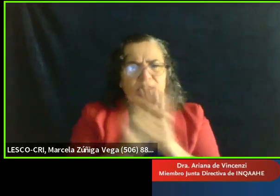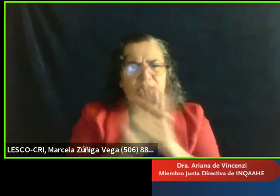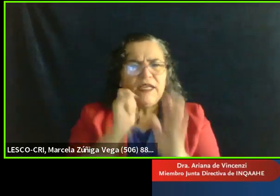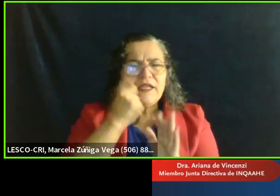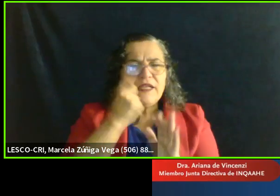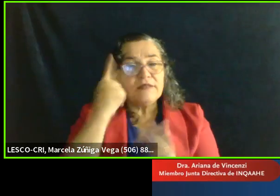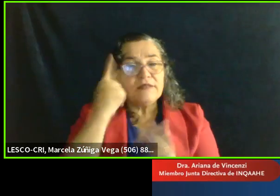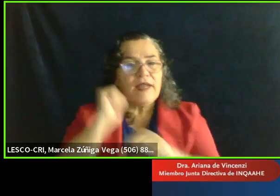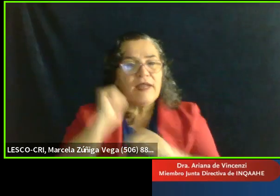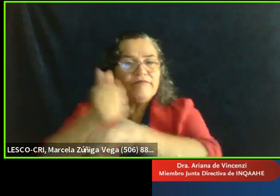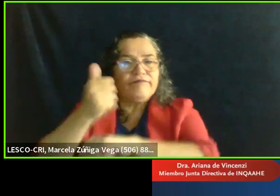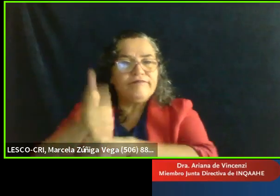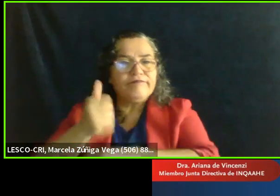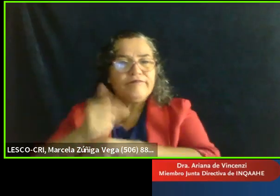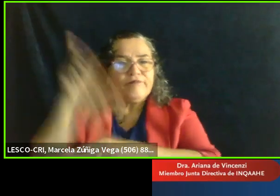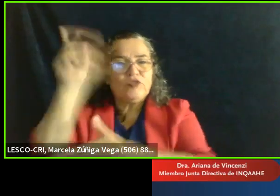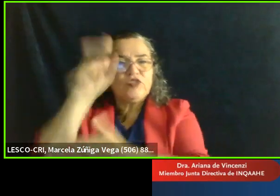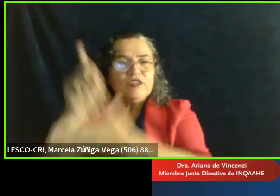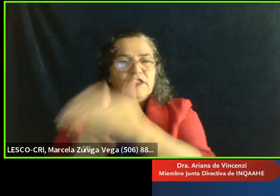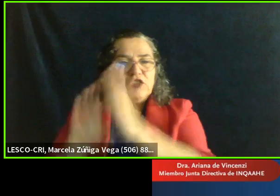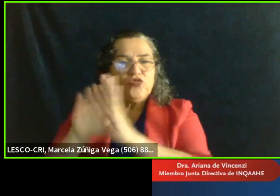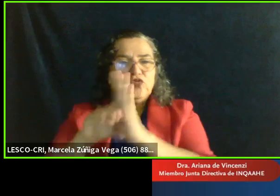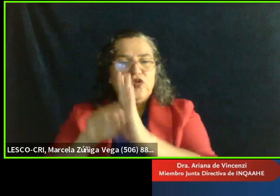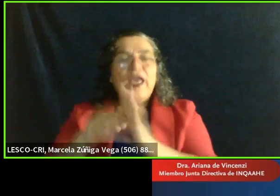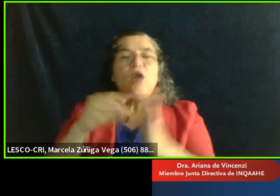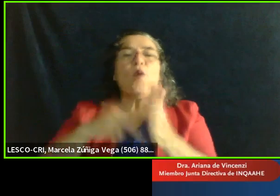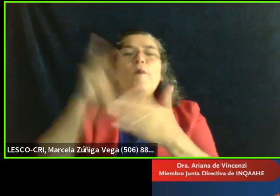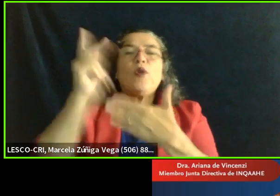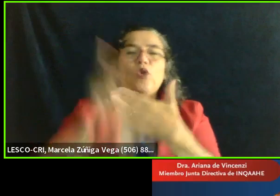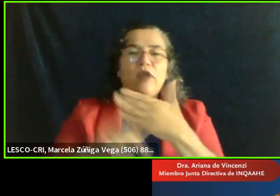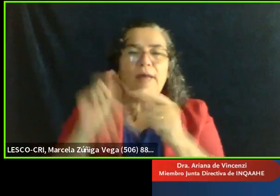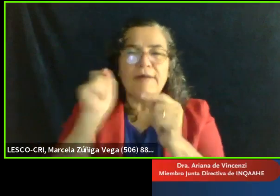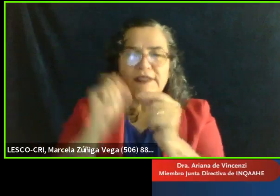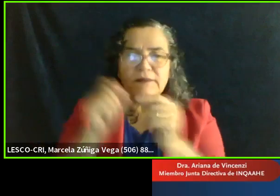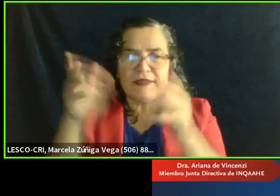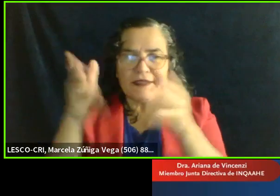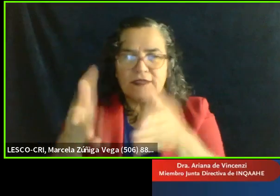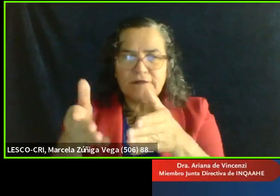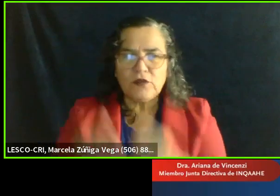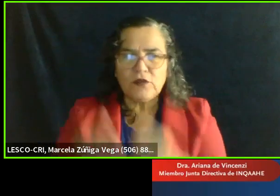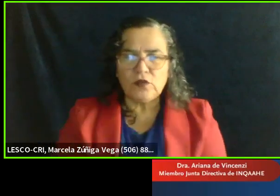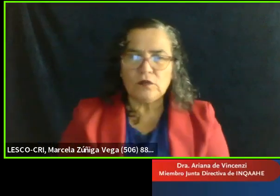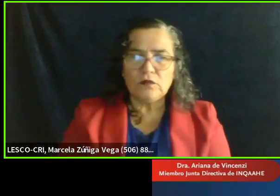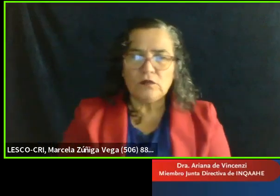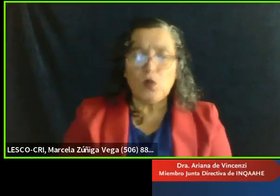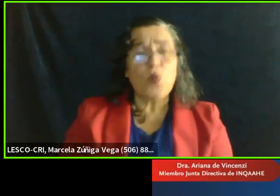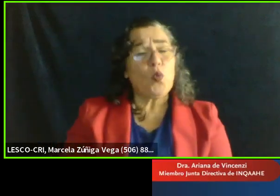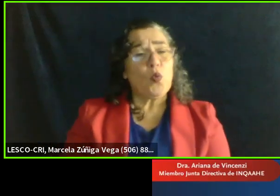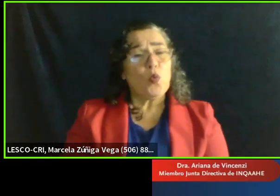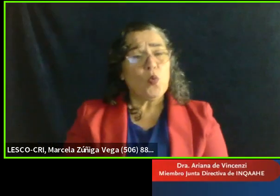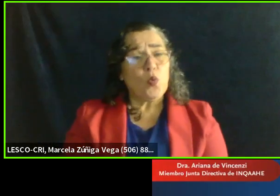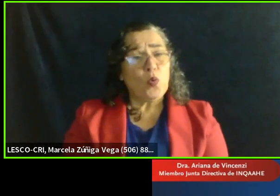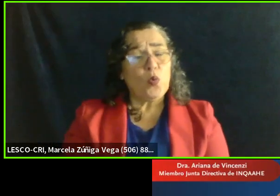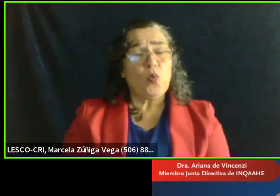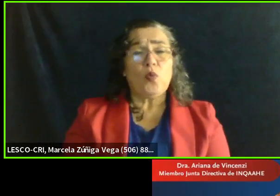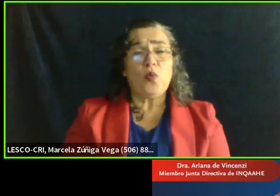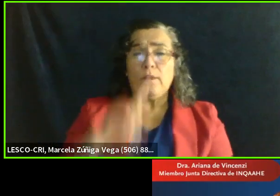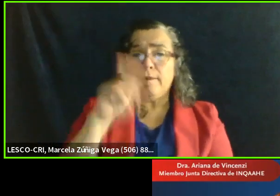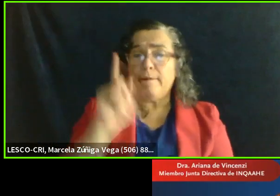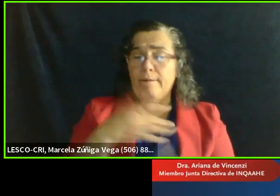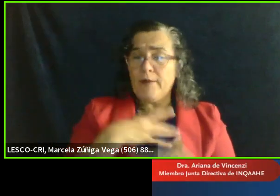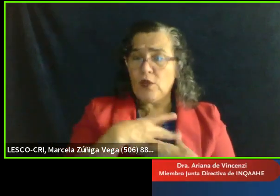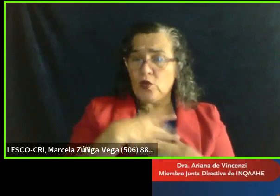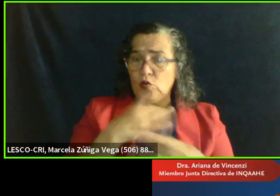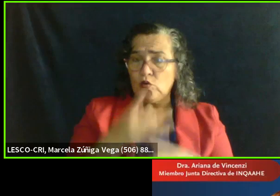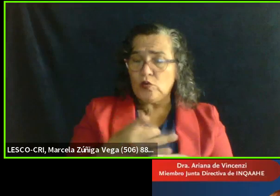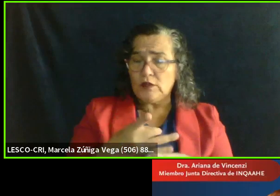diseño curricular en un programa específico? Bueno, es una pregunta muy interesante y tiene que ver con, a